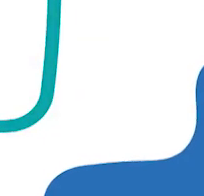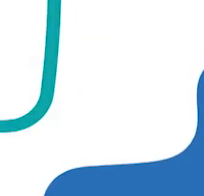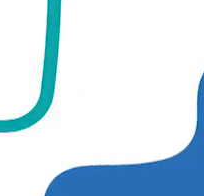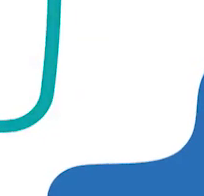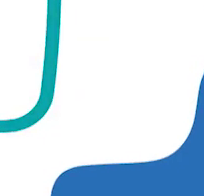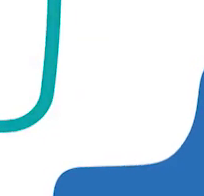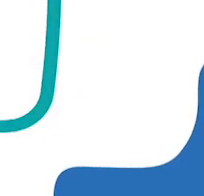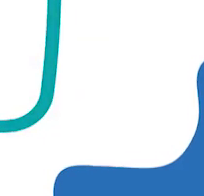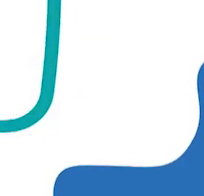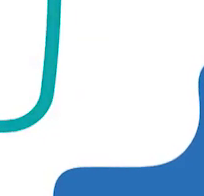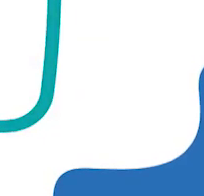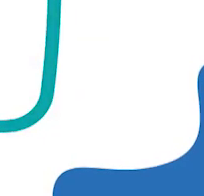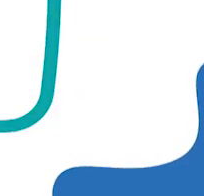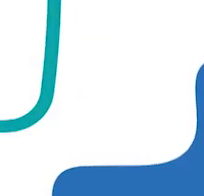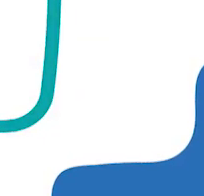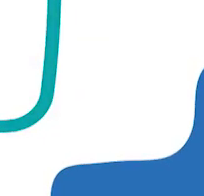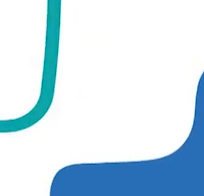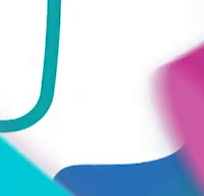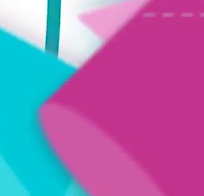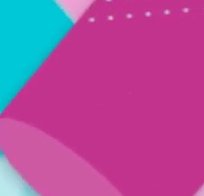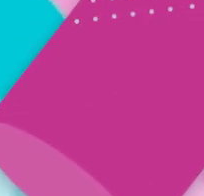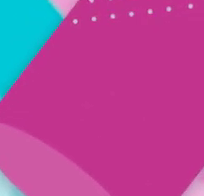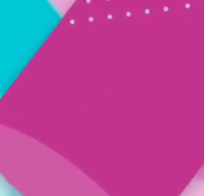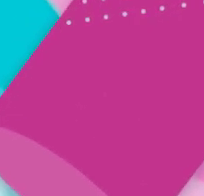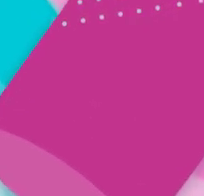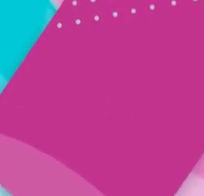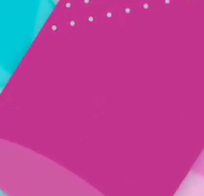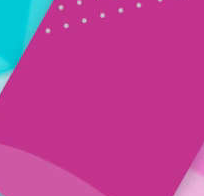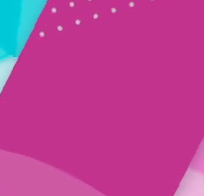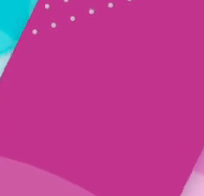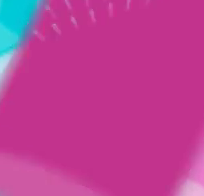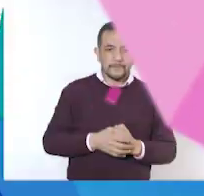Continuamos con proyectos de aprendizaje.